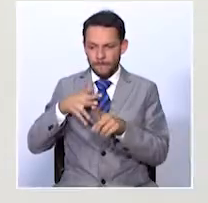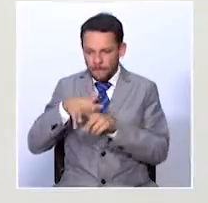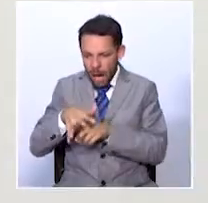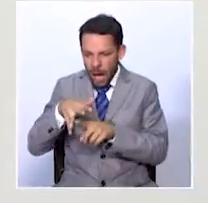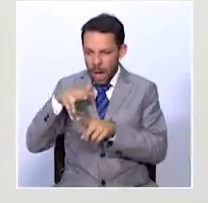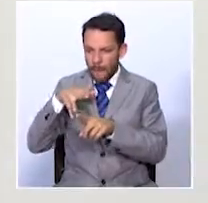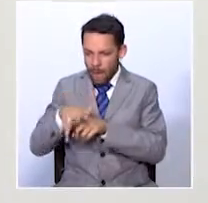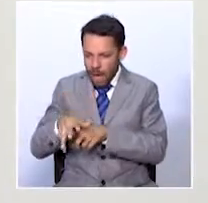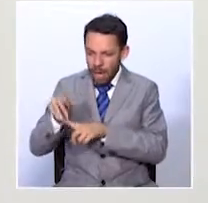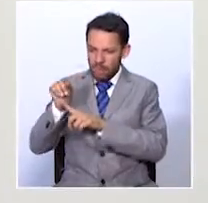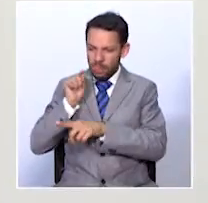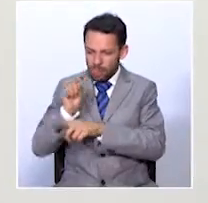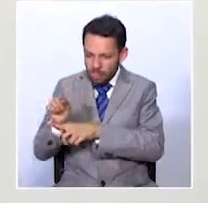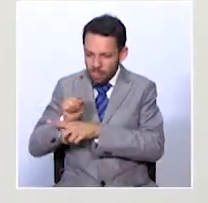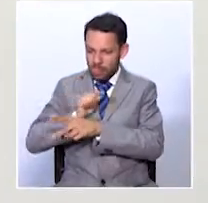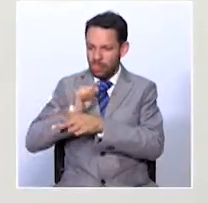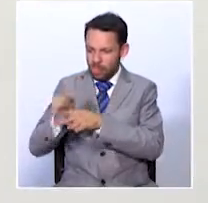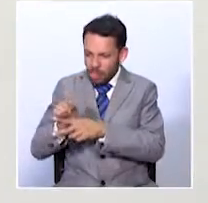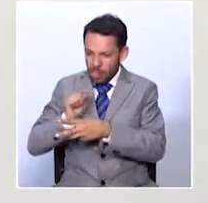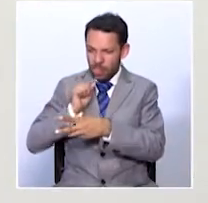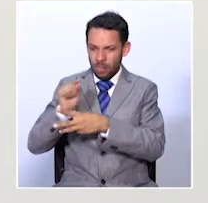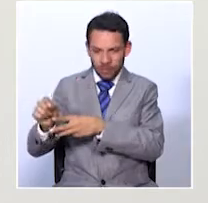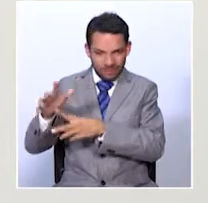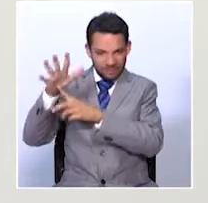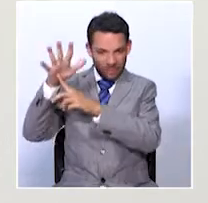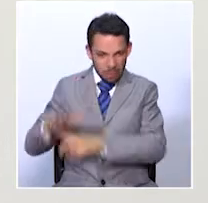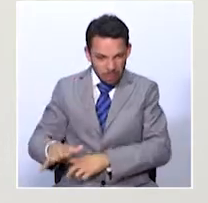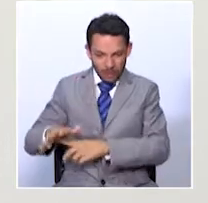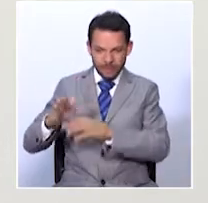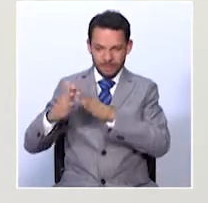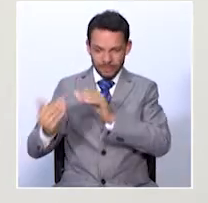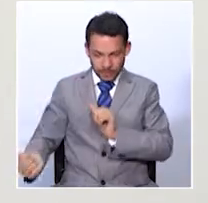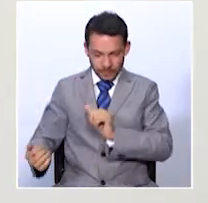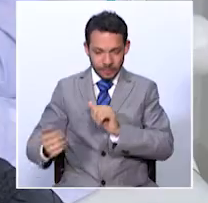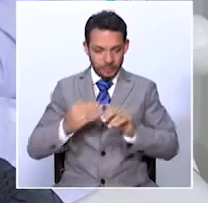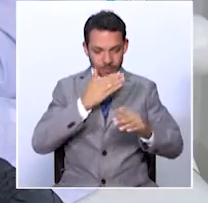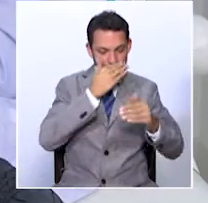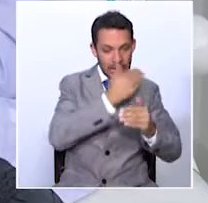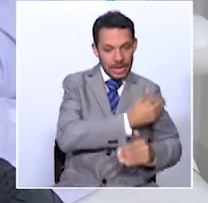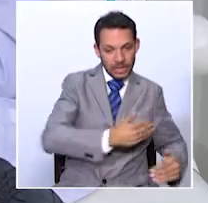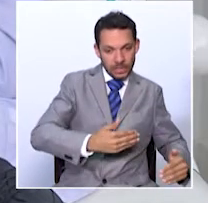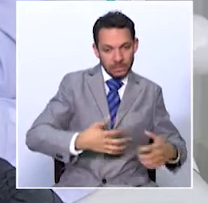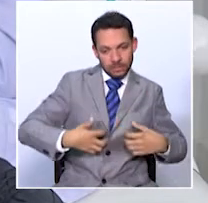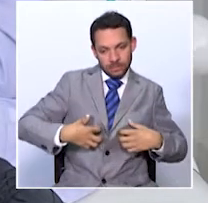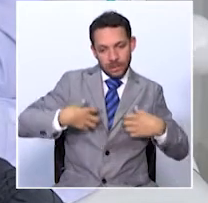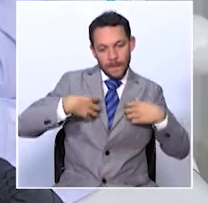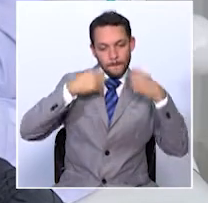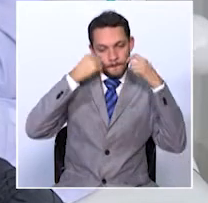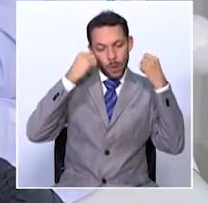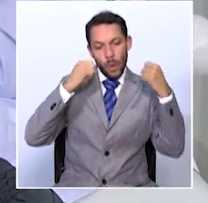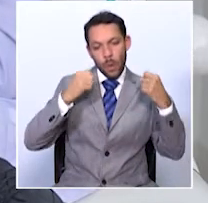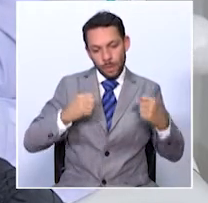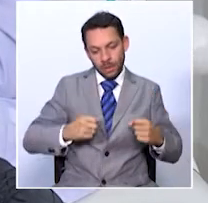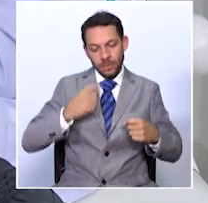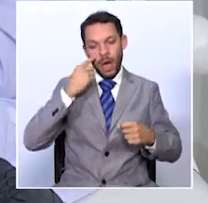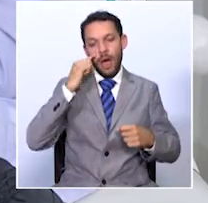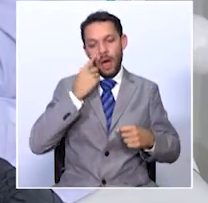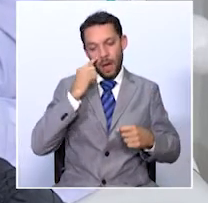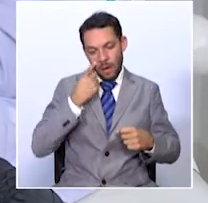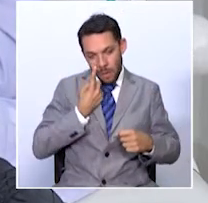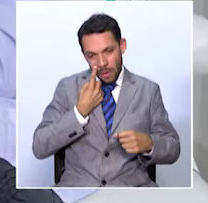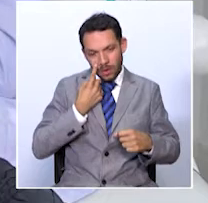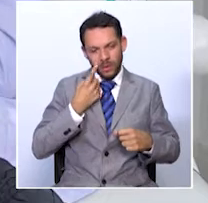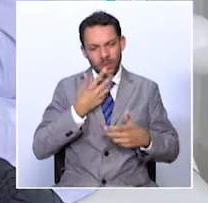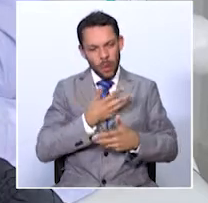dumbos y les ponen 1000 sobrenombres. Entonces estos niños van haciendo un problema y les hacen también, les